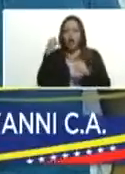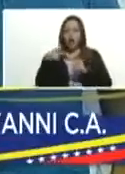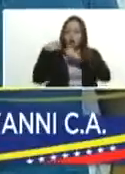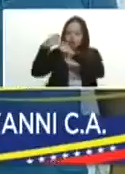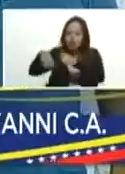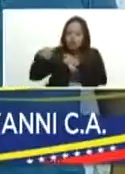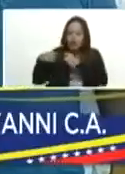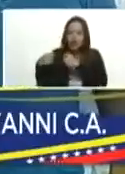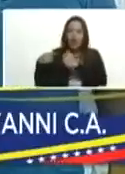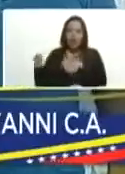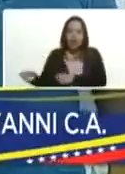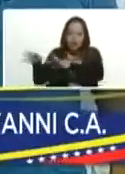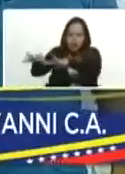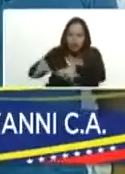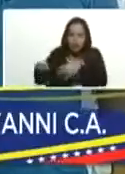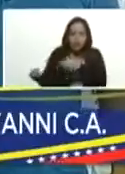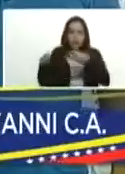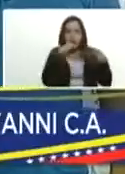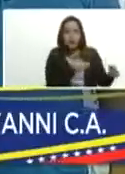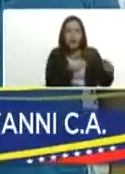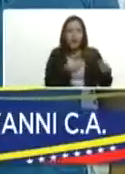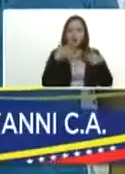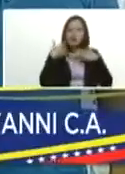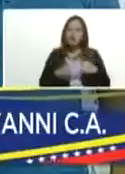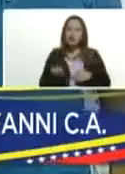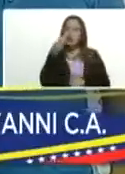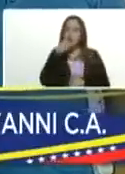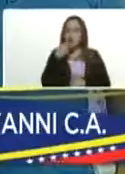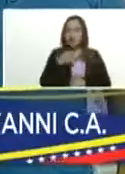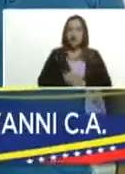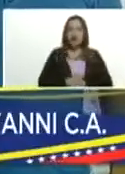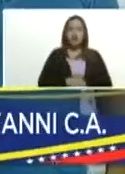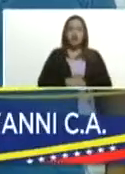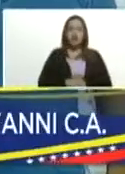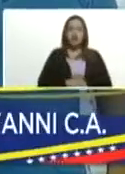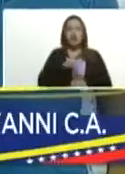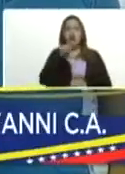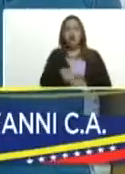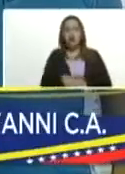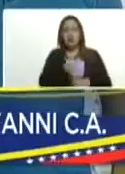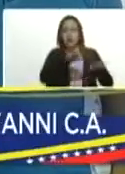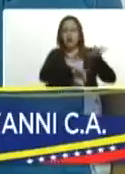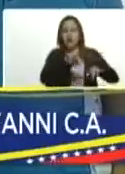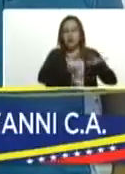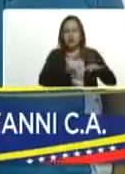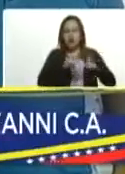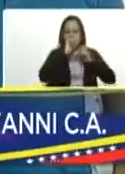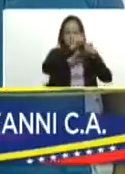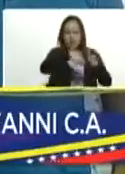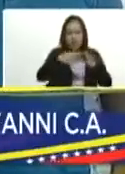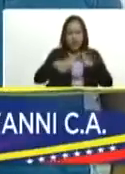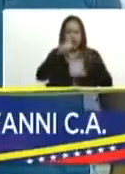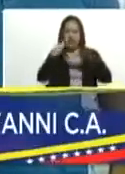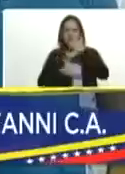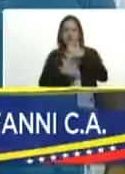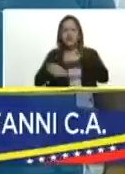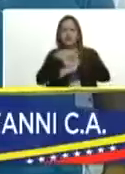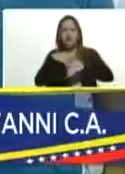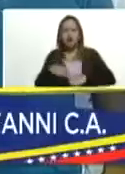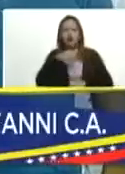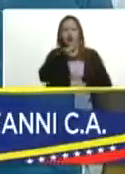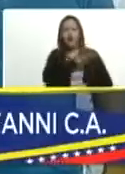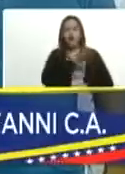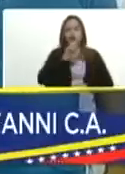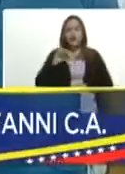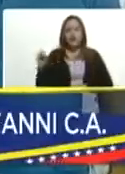para contribuir con la seguridad agroalimentaria. También hemos estado hablando con el secretario de Pesca, con el viceministro, de 400 piscinas